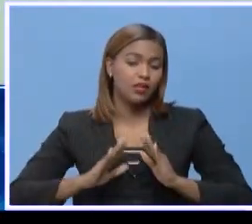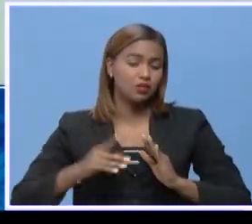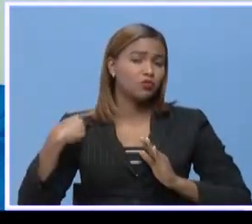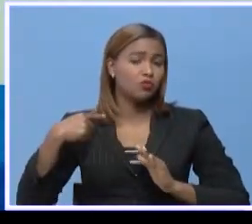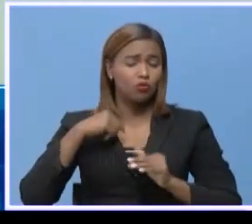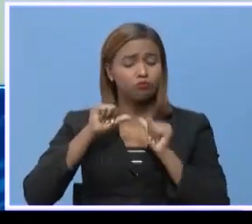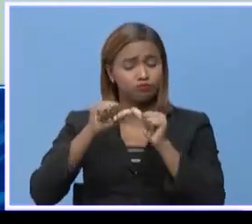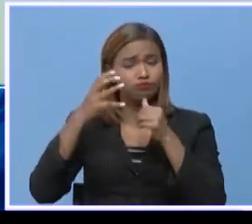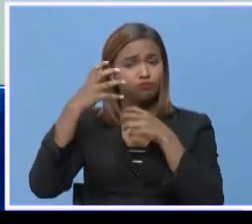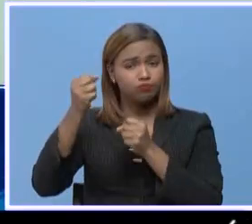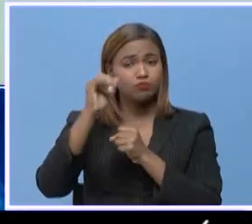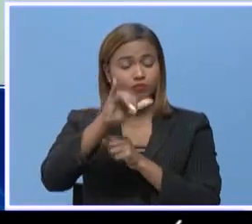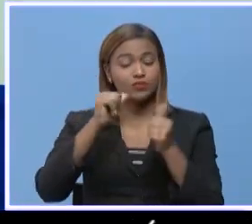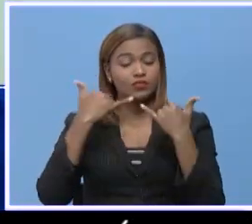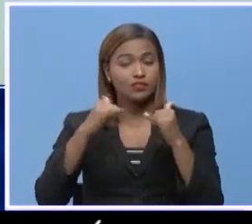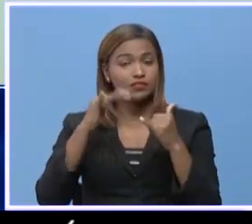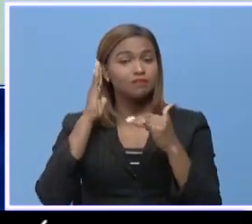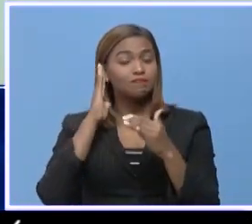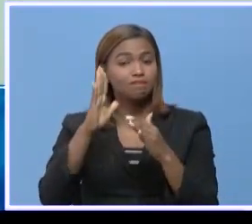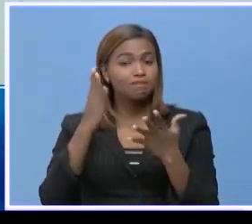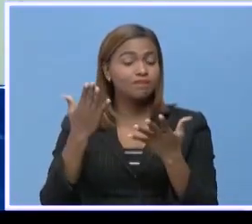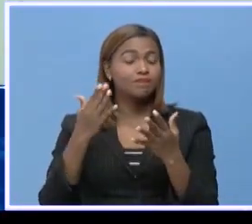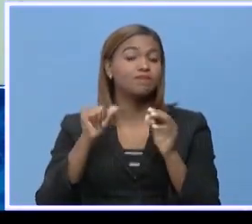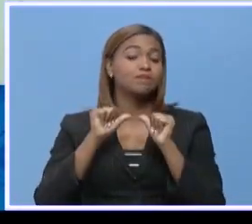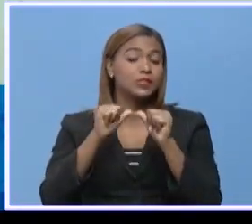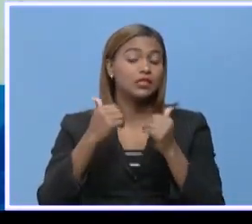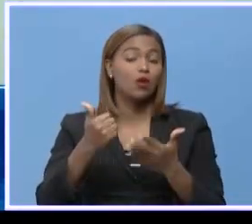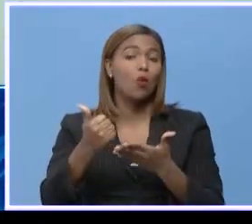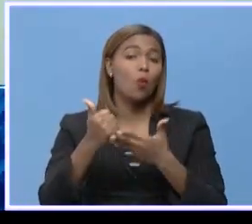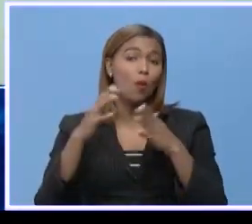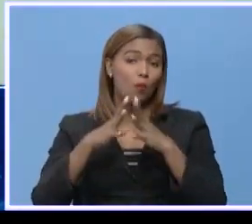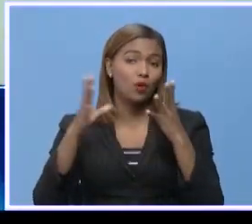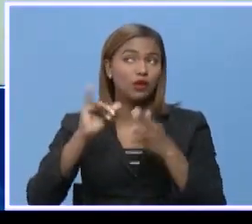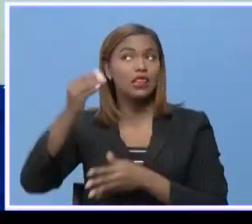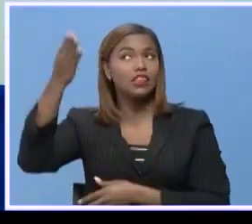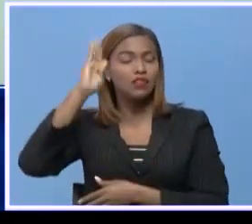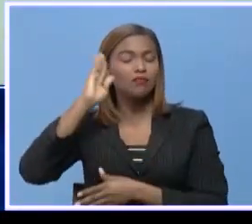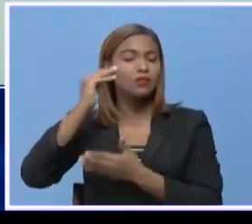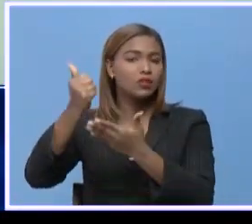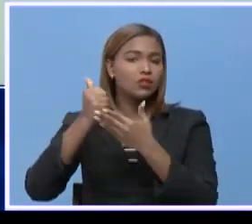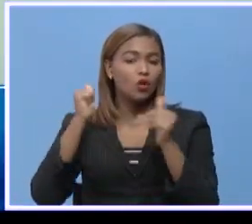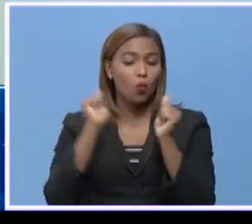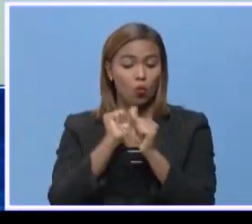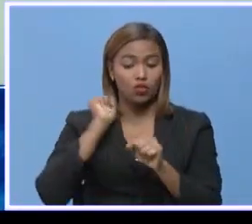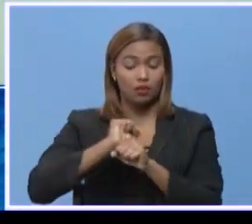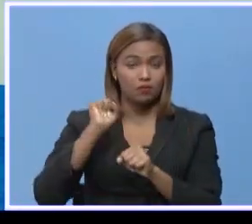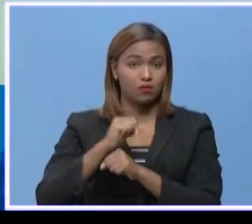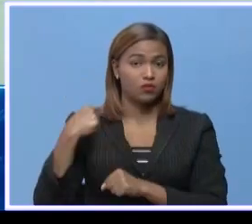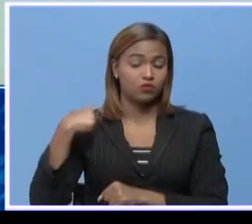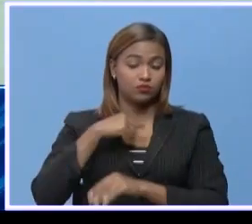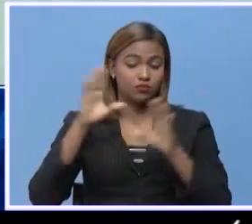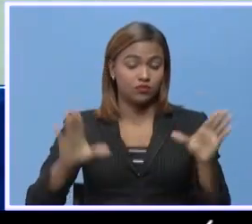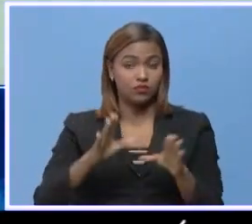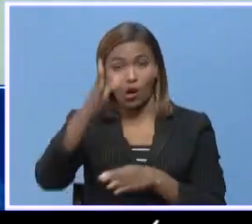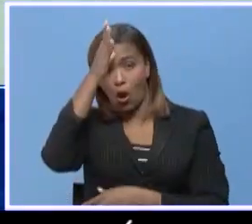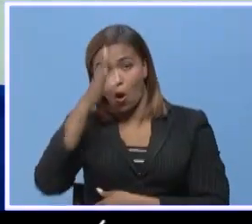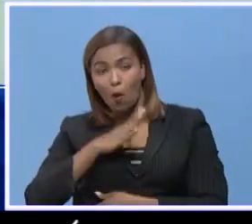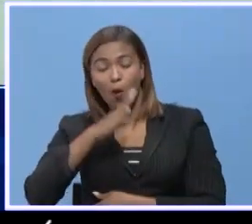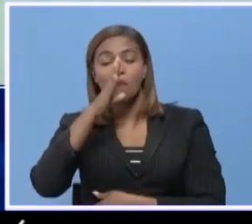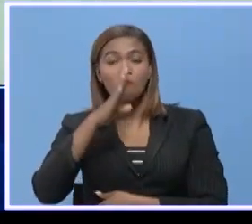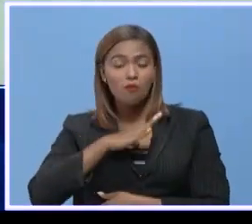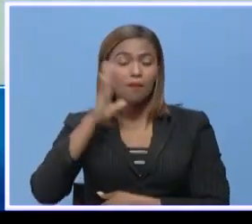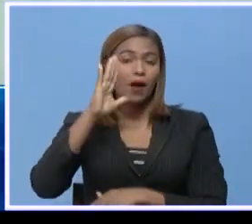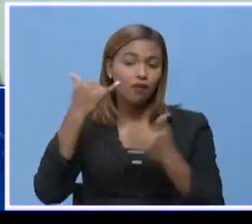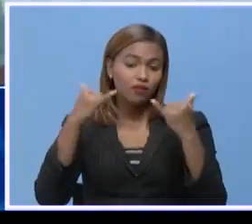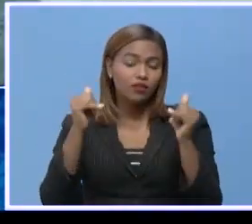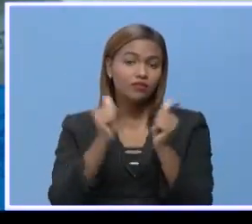mantenemos la fe de que ese esfuerzo que hemos tenido ha valido la pena y yo creo que Dios al final, junto con el trabajo de nosotros hombres y mujeres, vamos a llegar a los Juegos